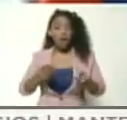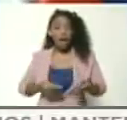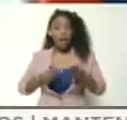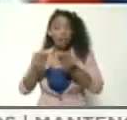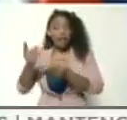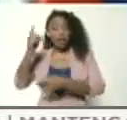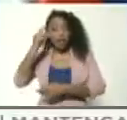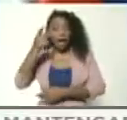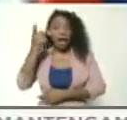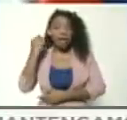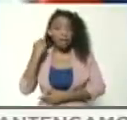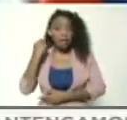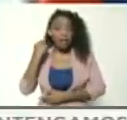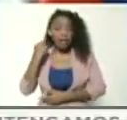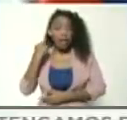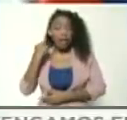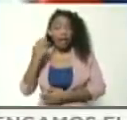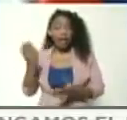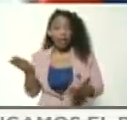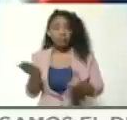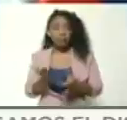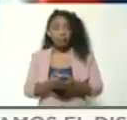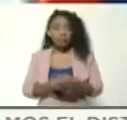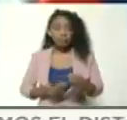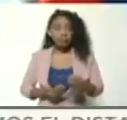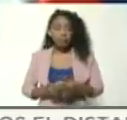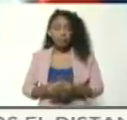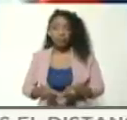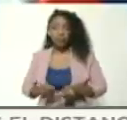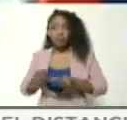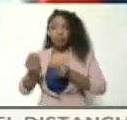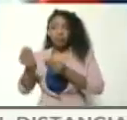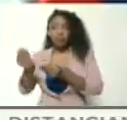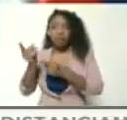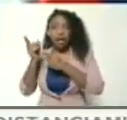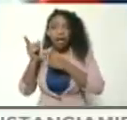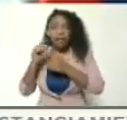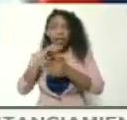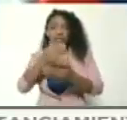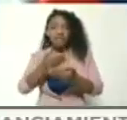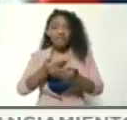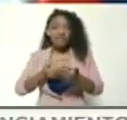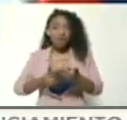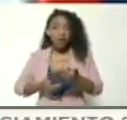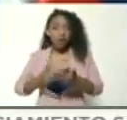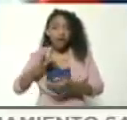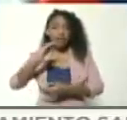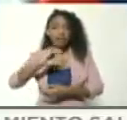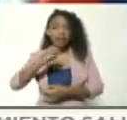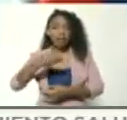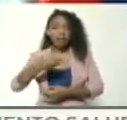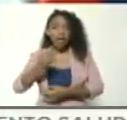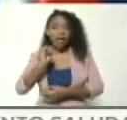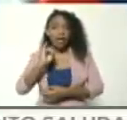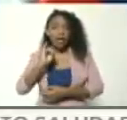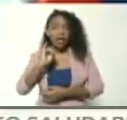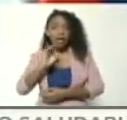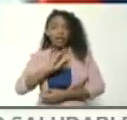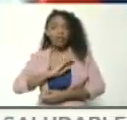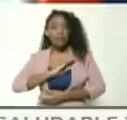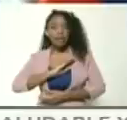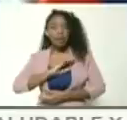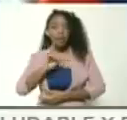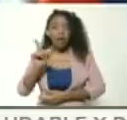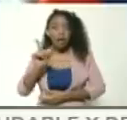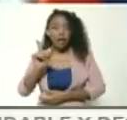con la debida recepción que tuvo este informe en la CPI tengamos